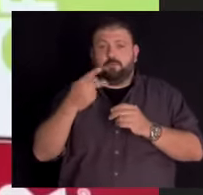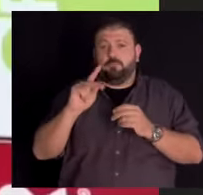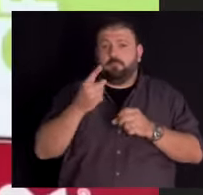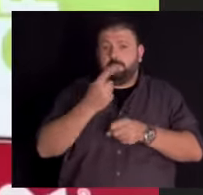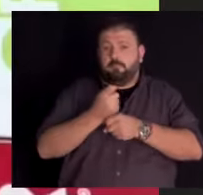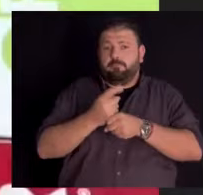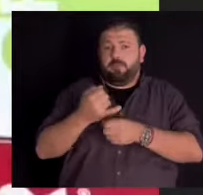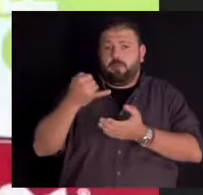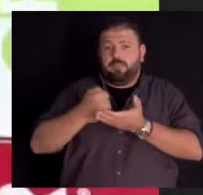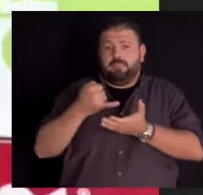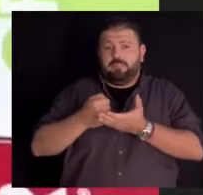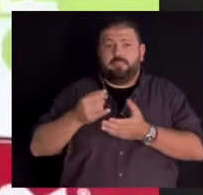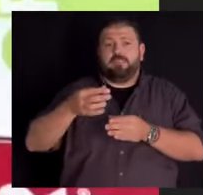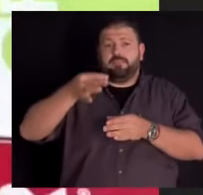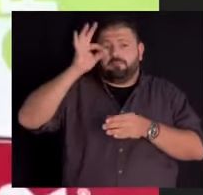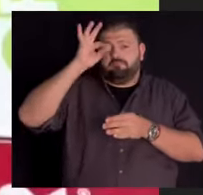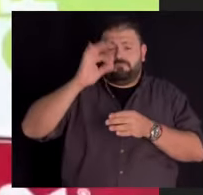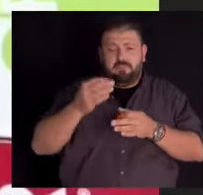así.